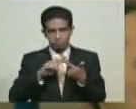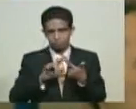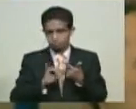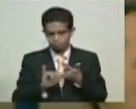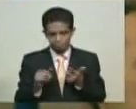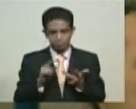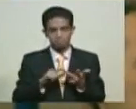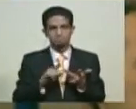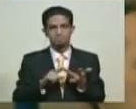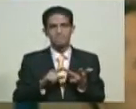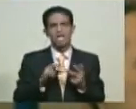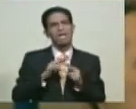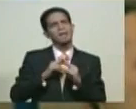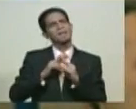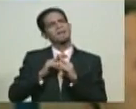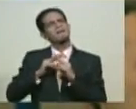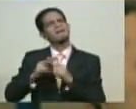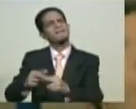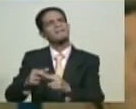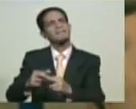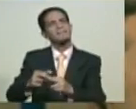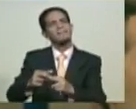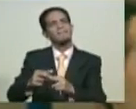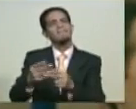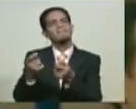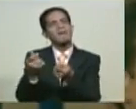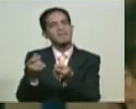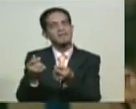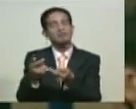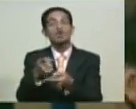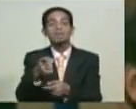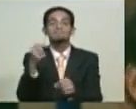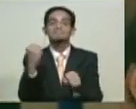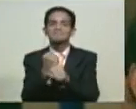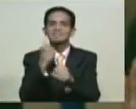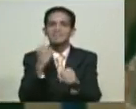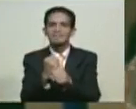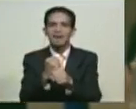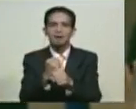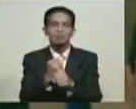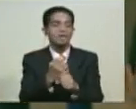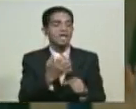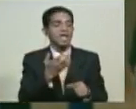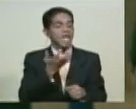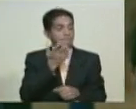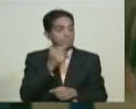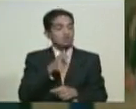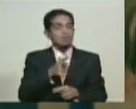crédito productivo, ese es un trabajo del día a día en el sistema bancario del país.